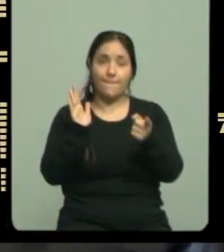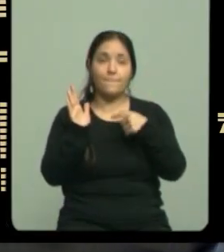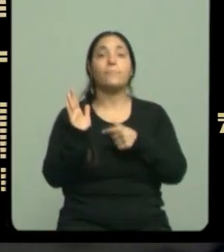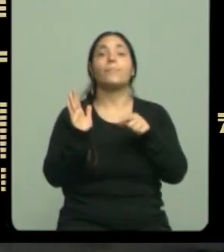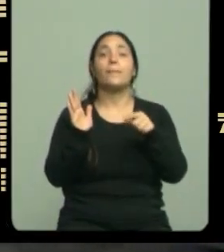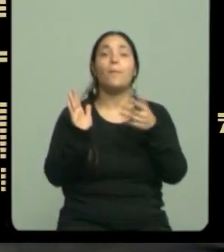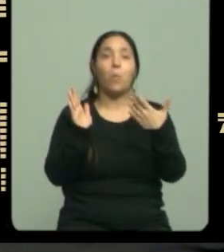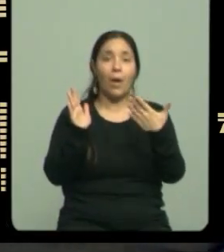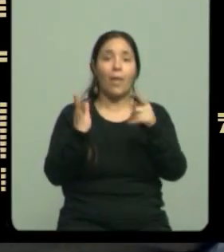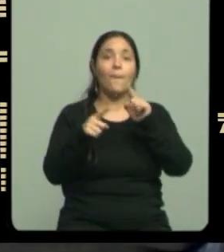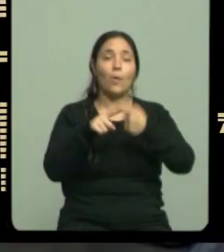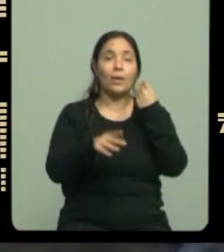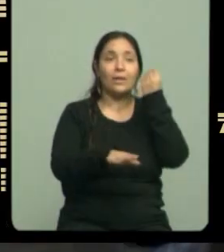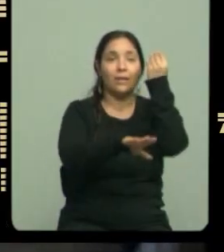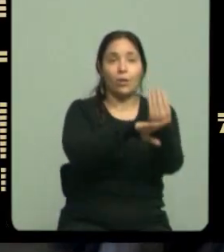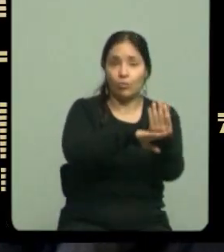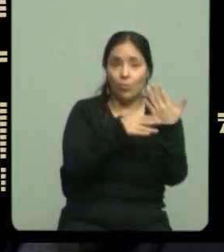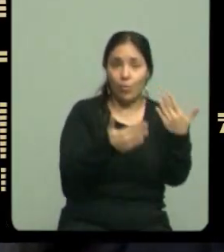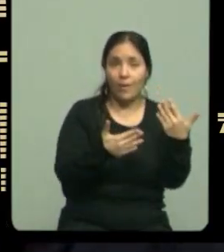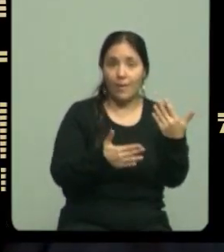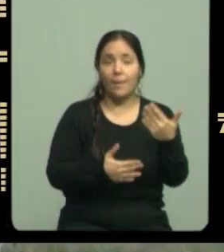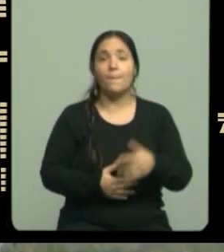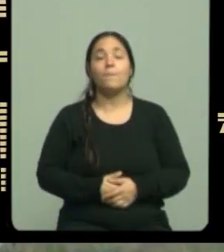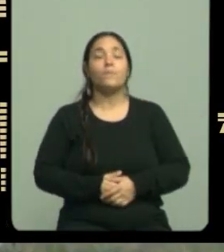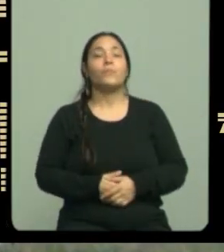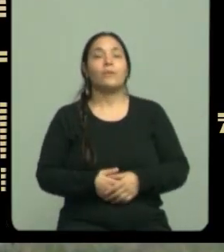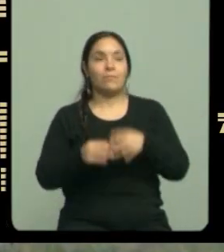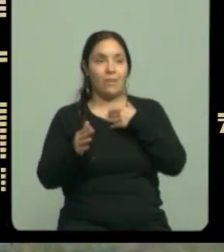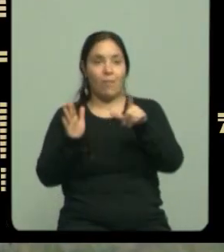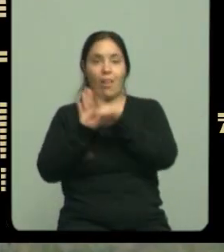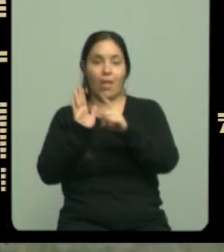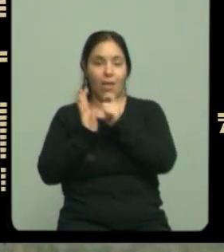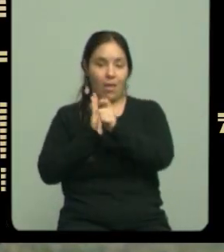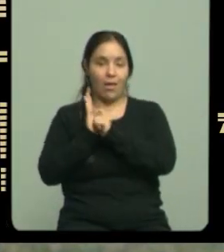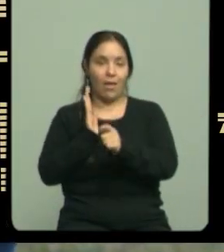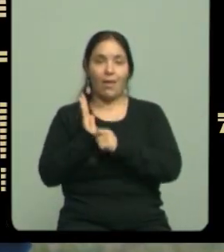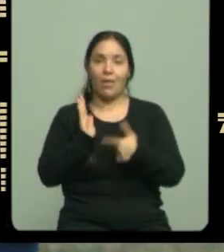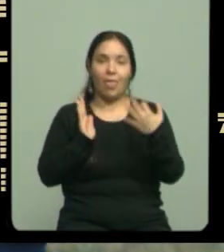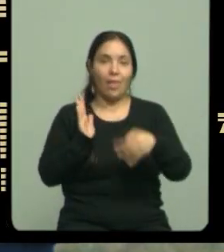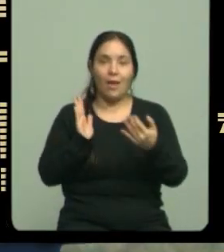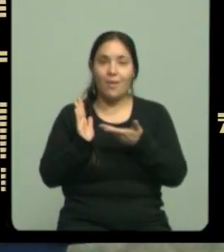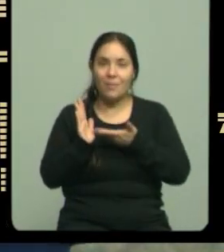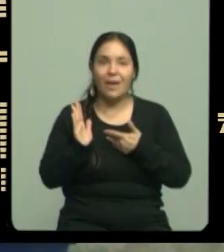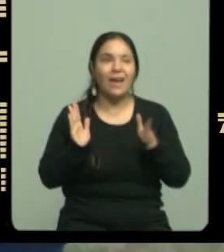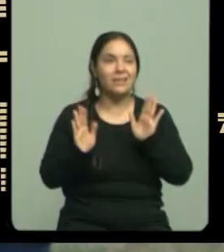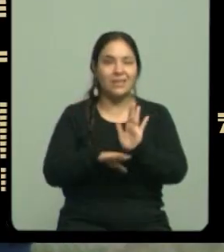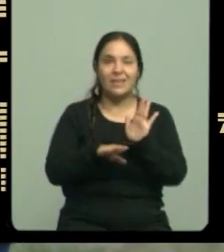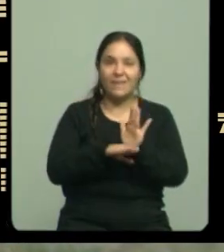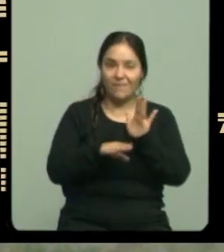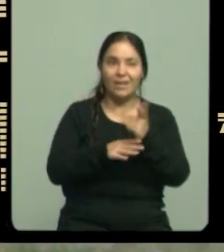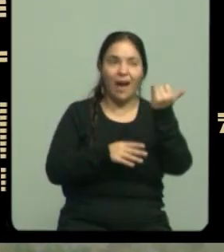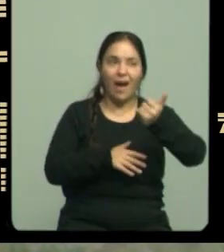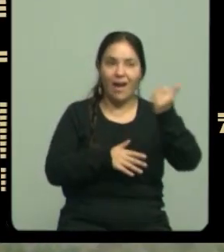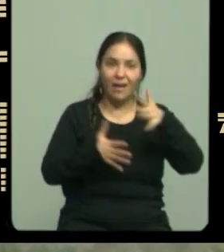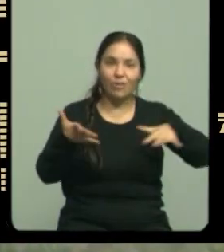paridad también para que puedan ocupar cargos políticos las mujeres. Entonces, no es algo ajeno, es algo que sucede y es algo que